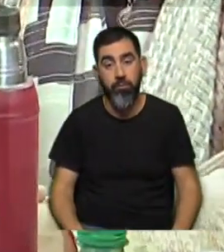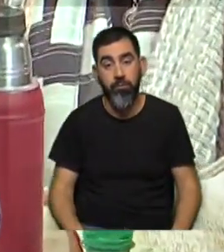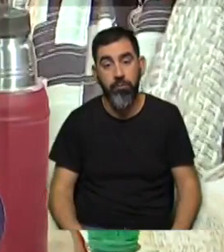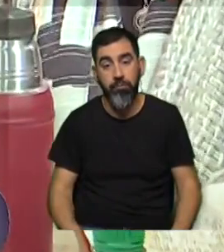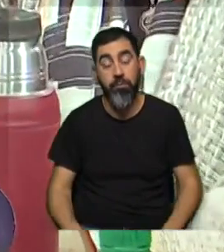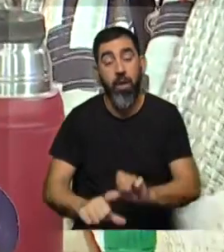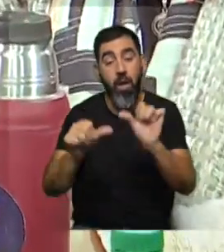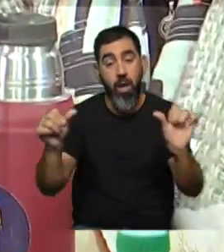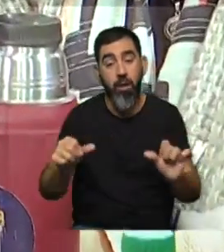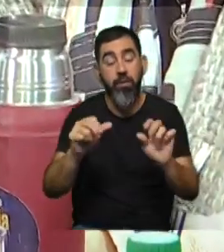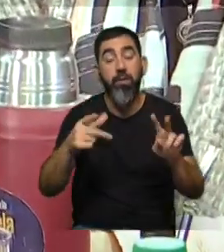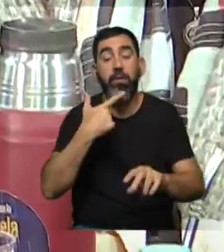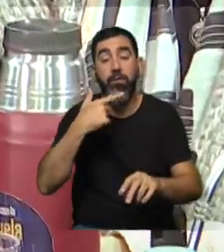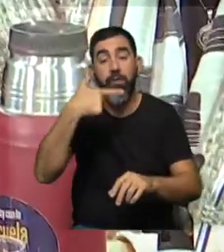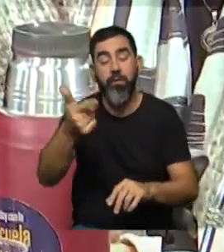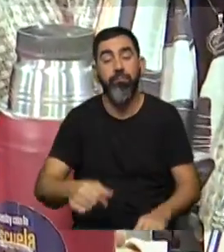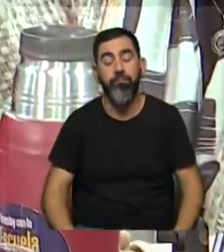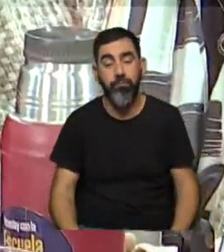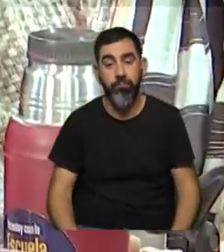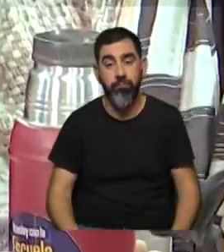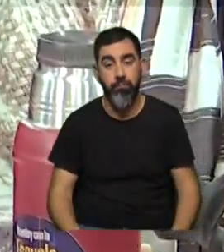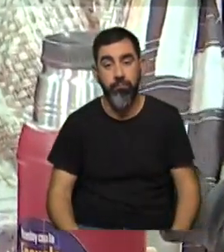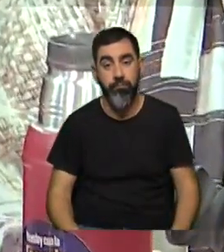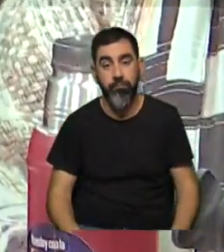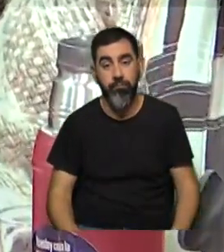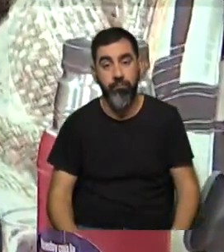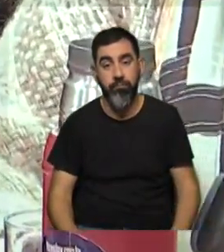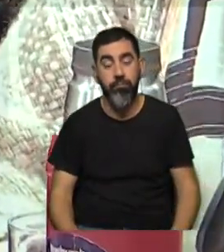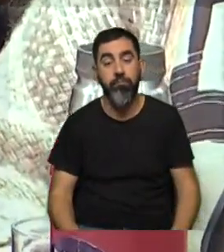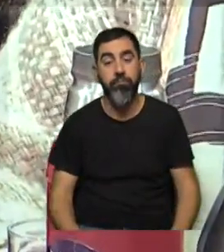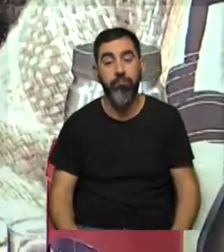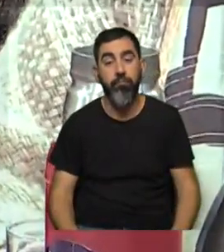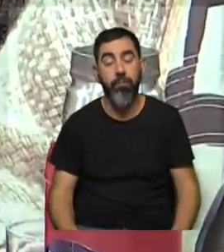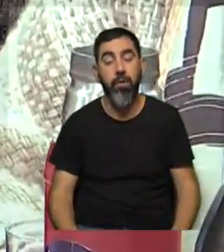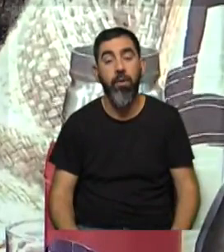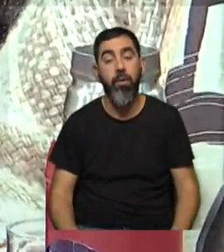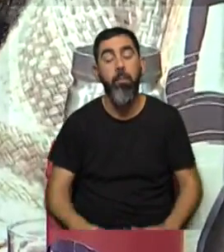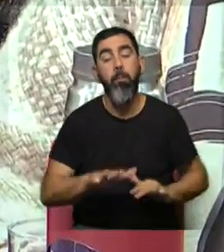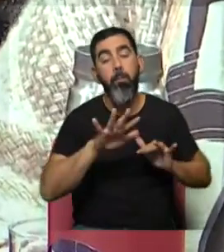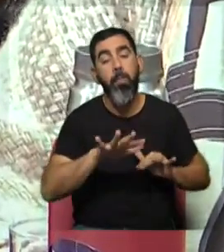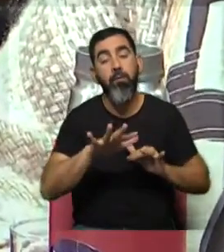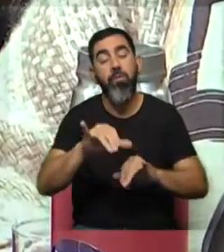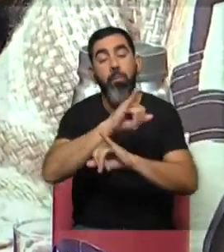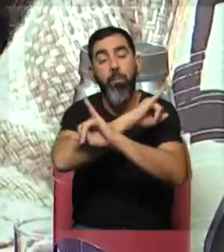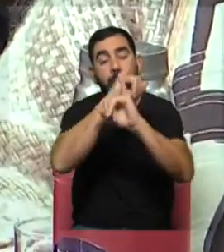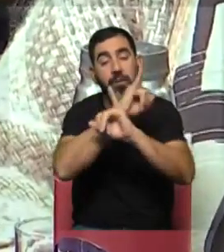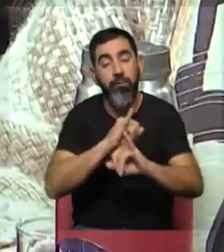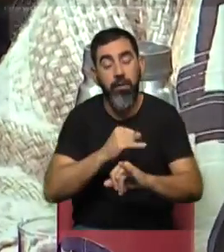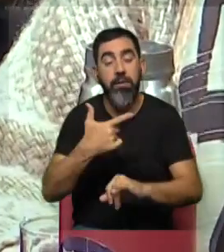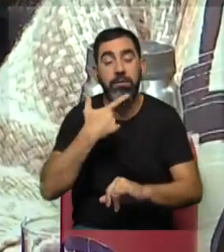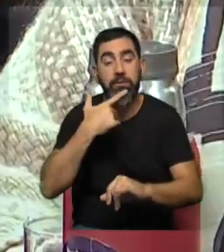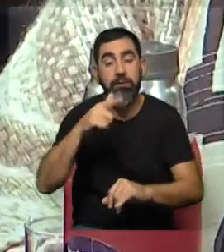actividad para el septiembre contra la criminalización de la pacífica en el transcurso del mes de septiembre